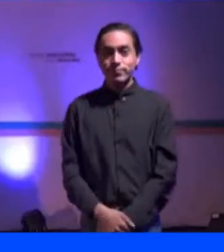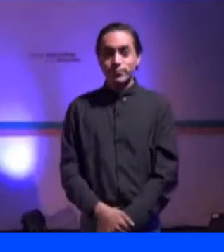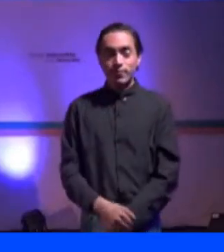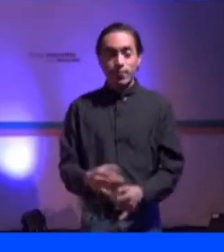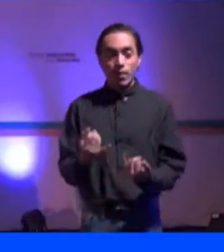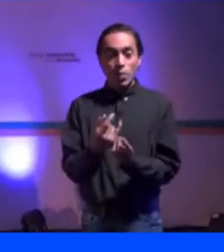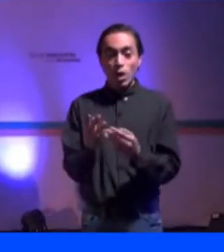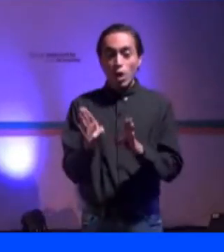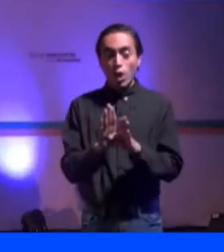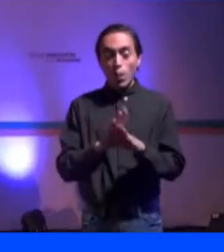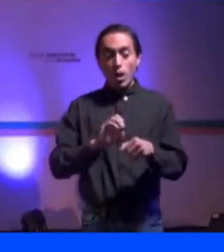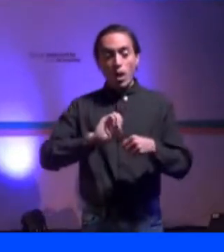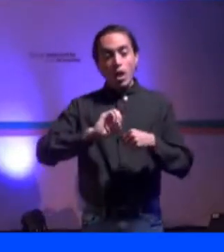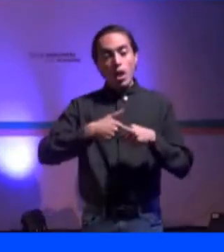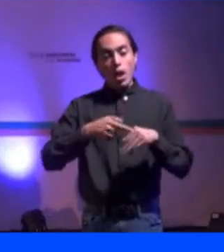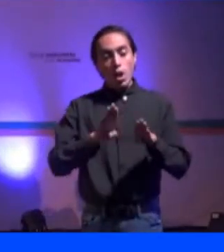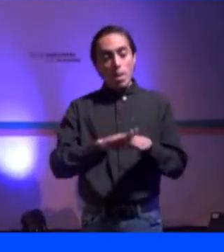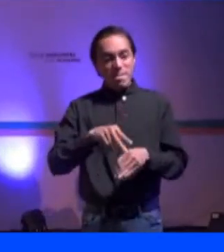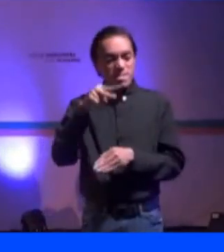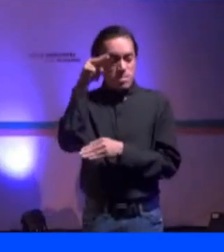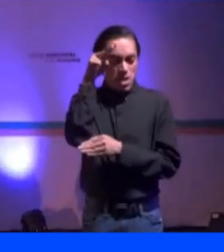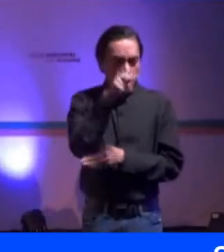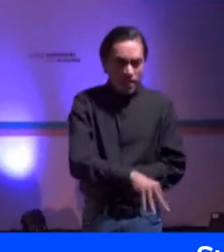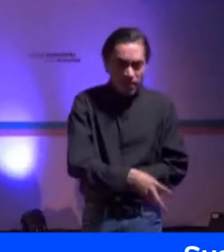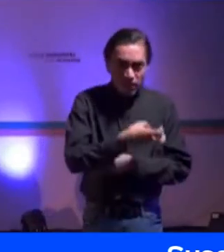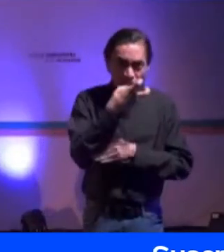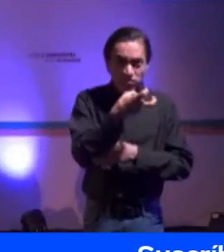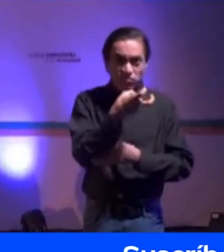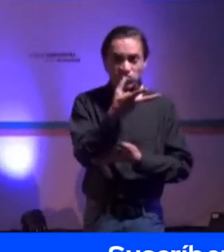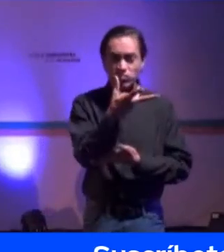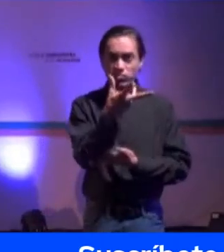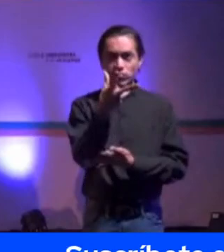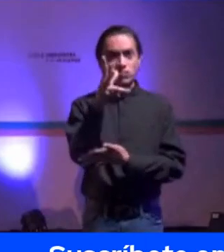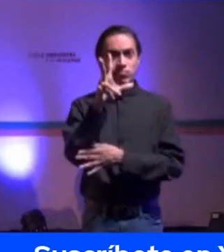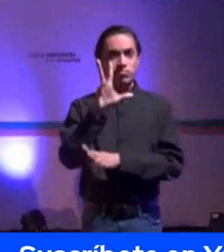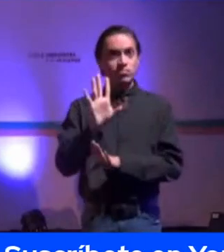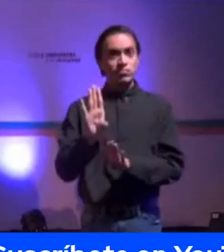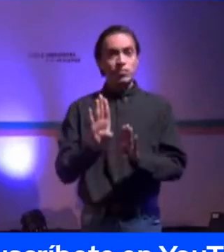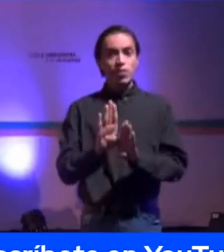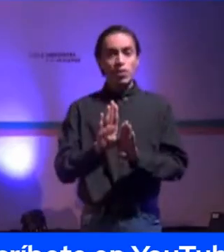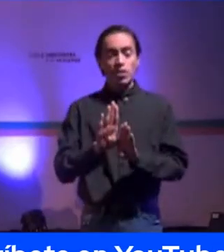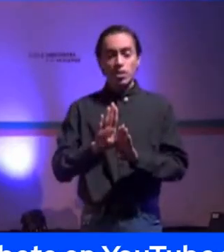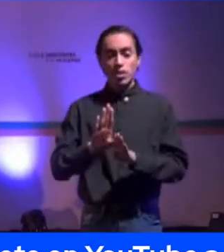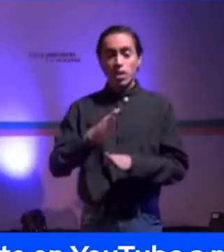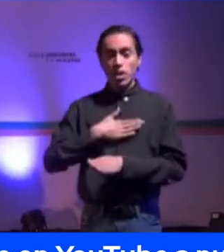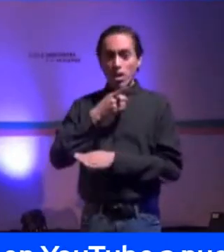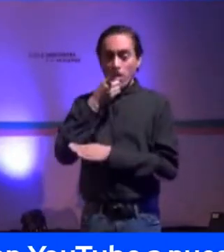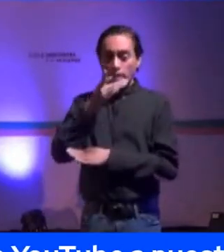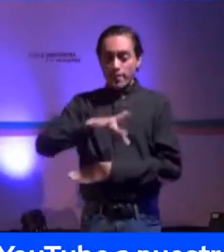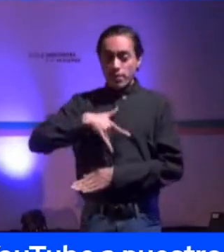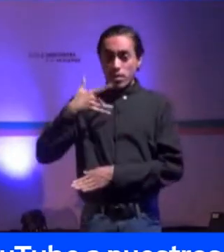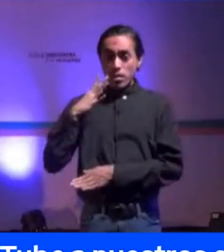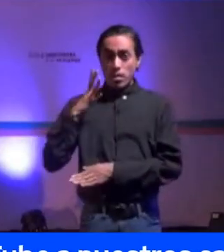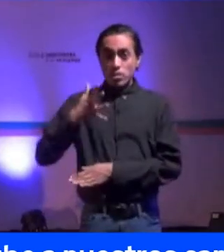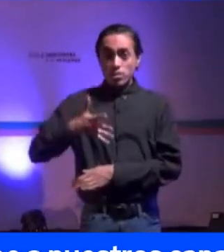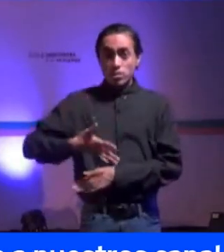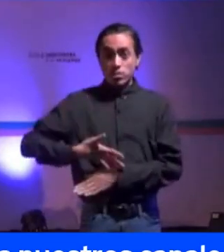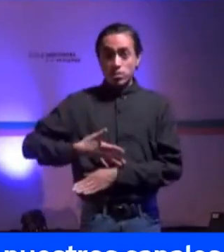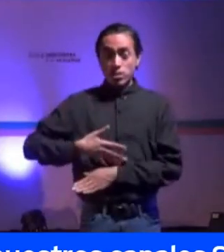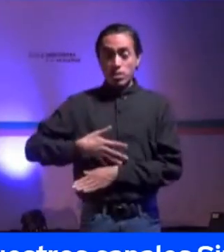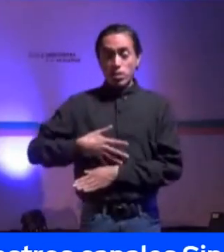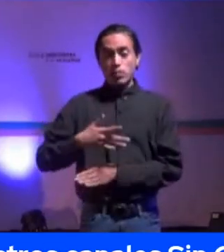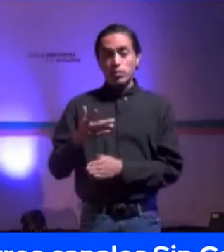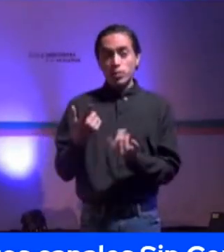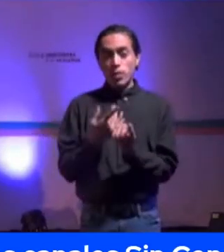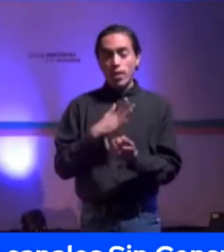las verdades absolutas. Como yo digo, y creo que me siento muy orgulloso de una de mis frases, no nos